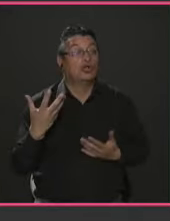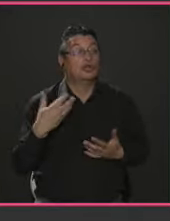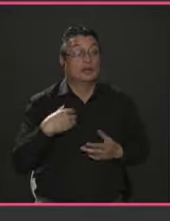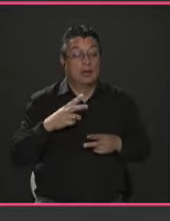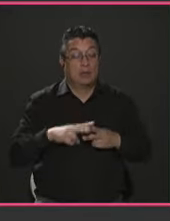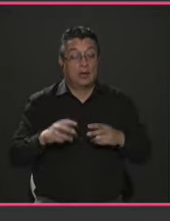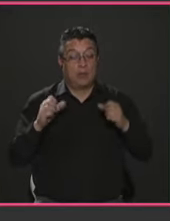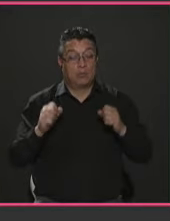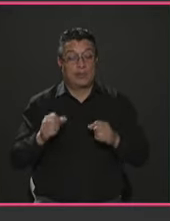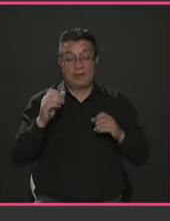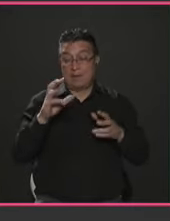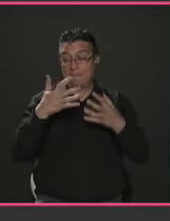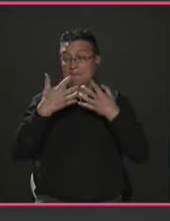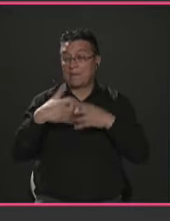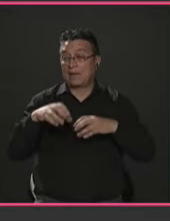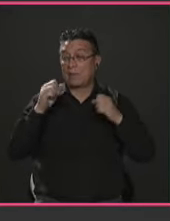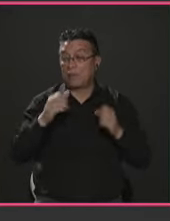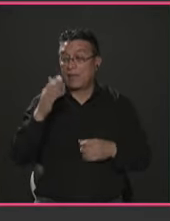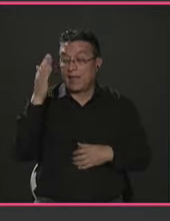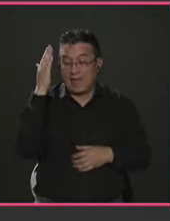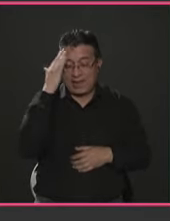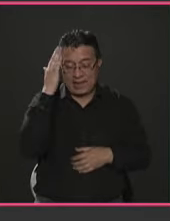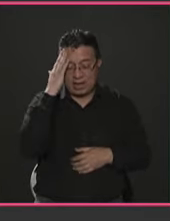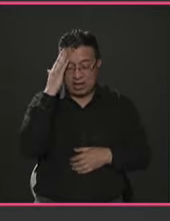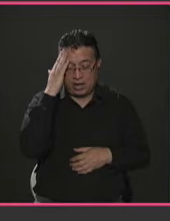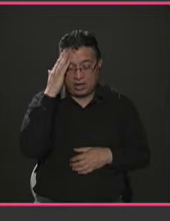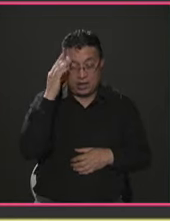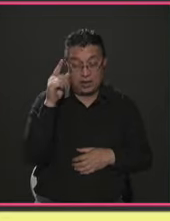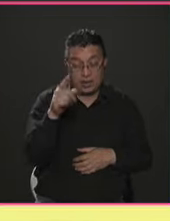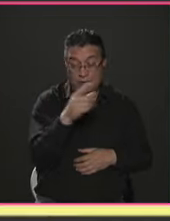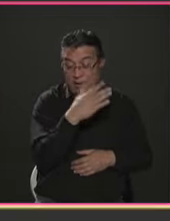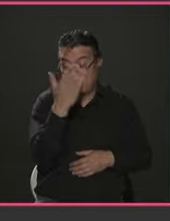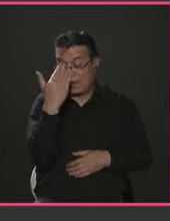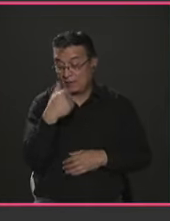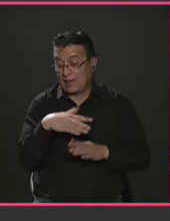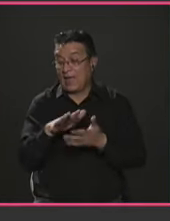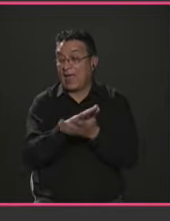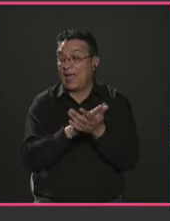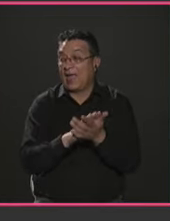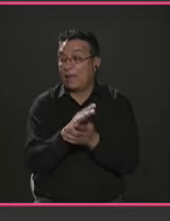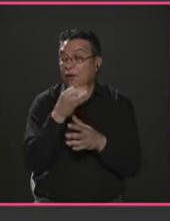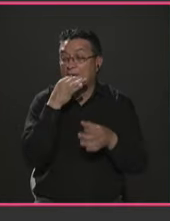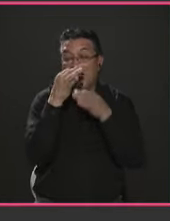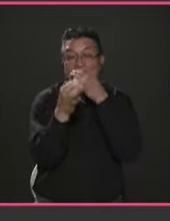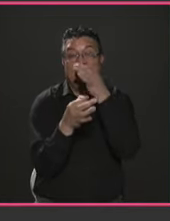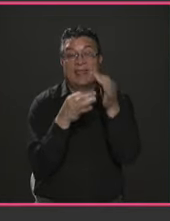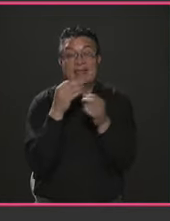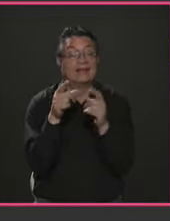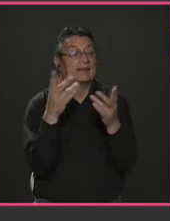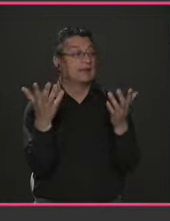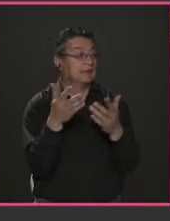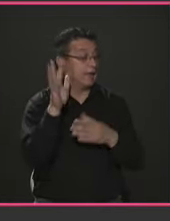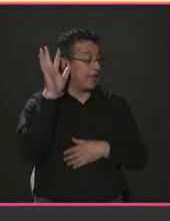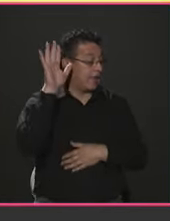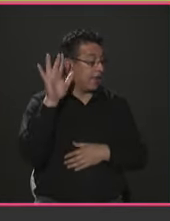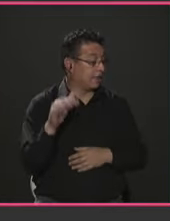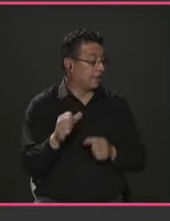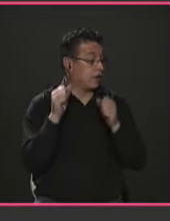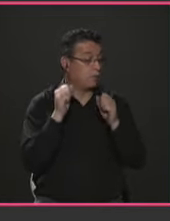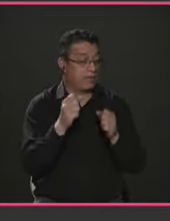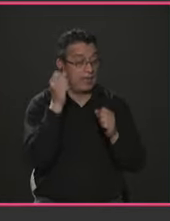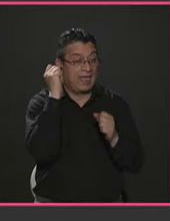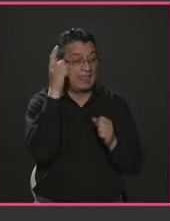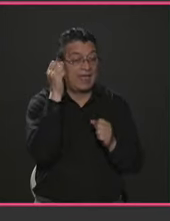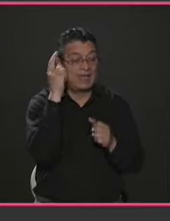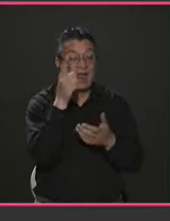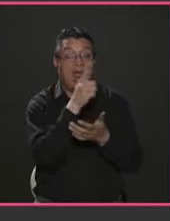tengan la posibilidad de recordar y si ustedes se acuerdan cuando comenzamos el ejemplo decíamos que una característica que nos permite entender el lenguaje